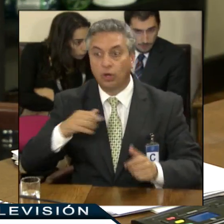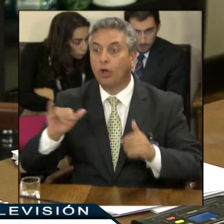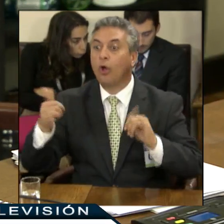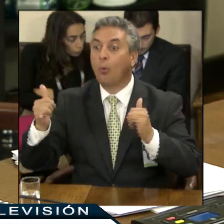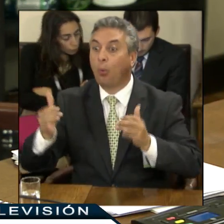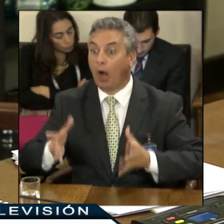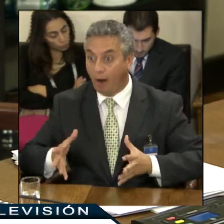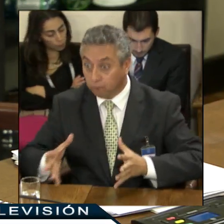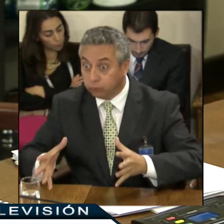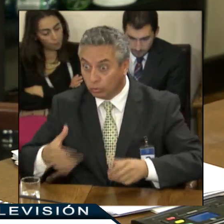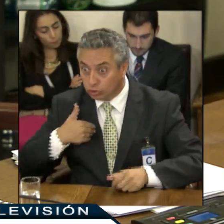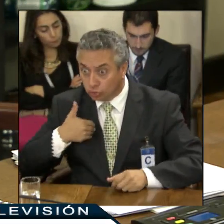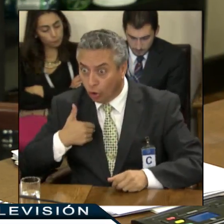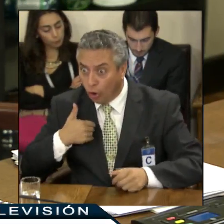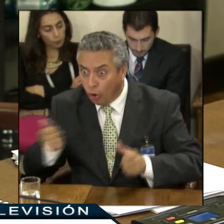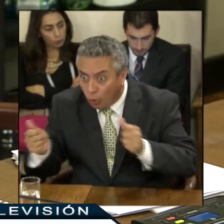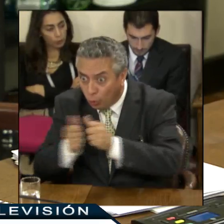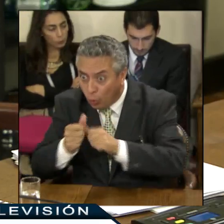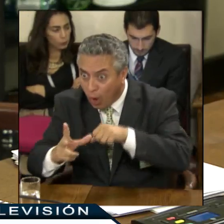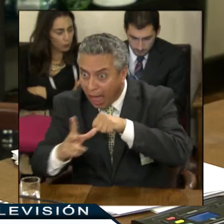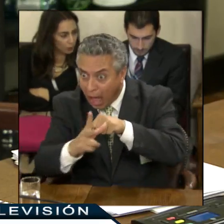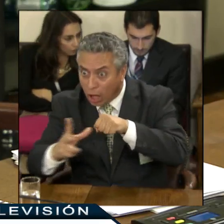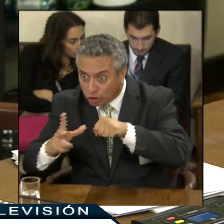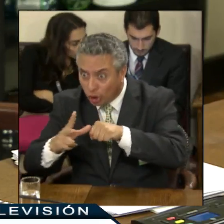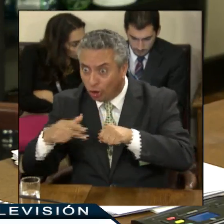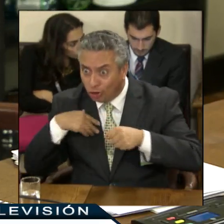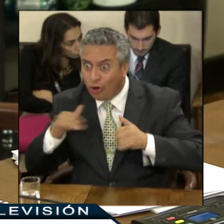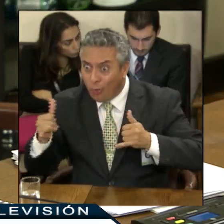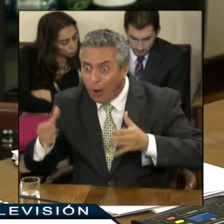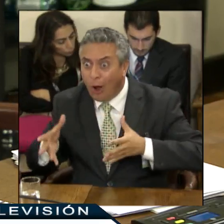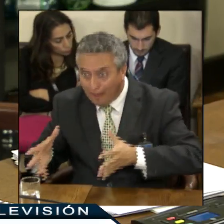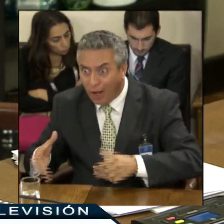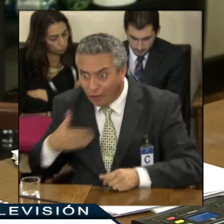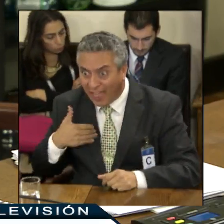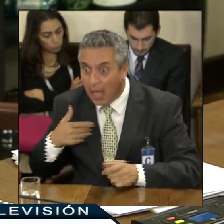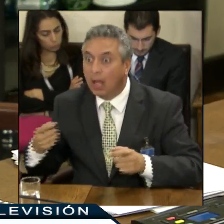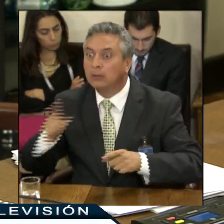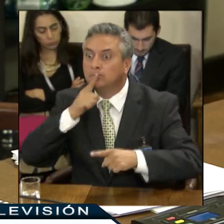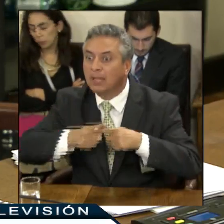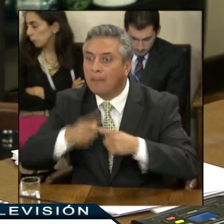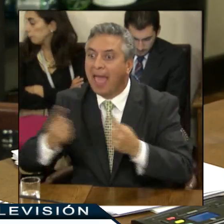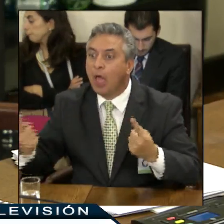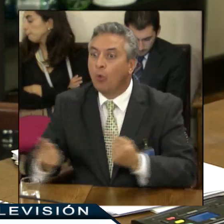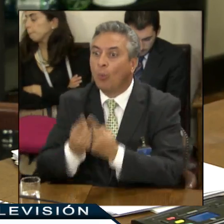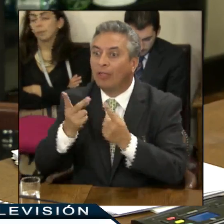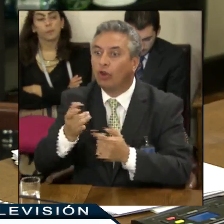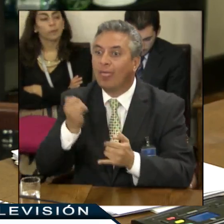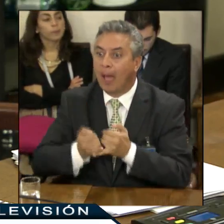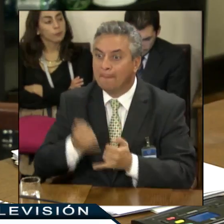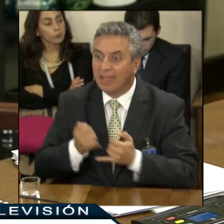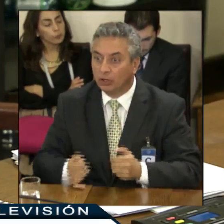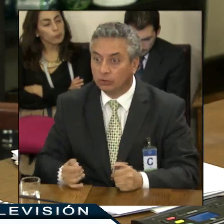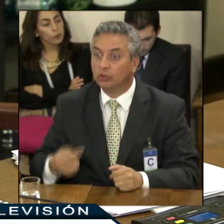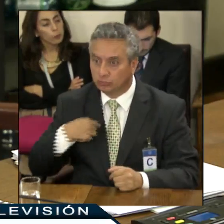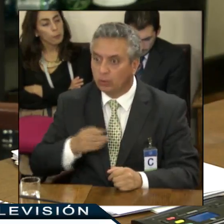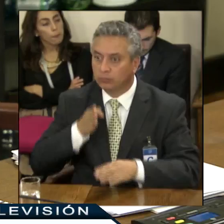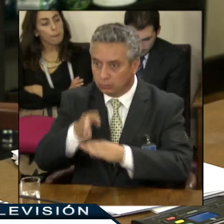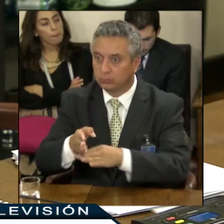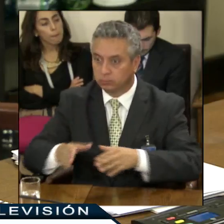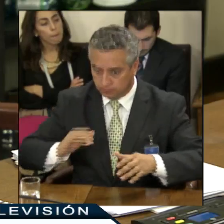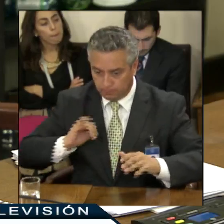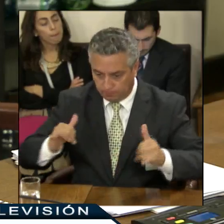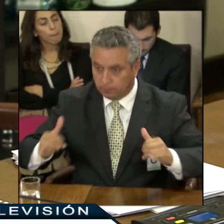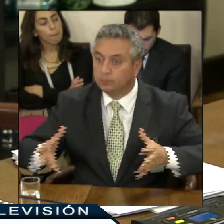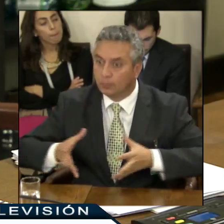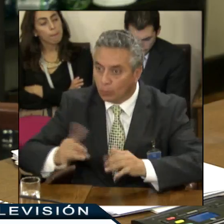con ascoy Y tenemos un un un espacio que se llama encuentro de amigo y allí de vez en cuando cuando nos juntamos jugar la